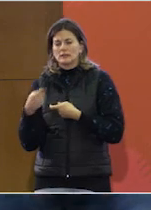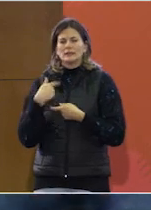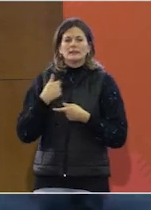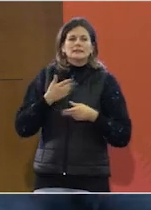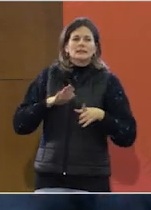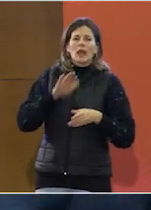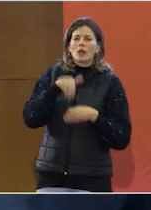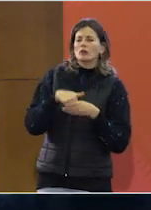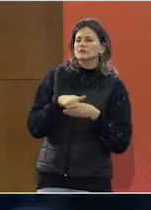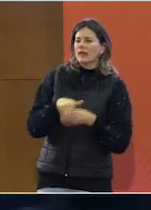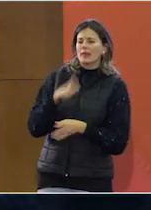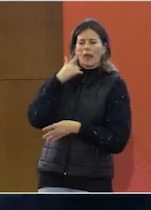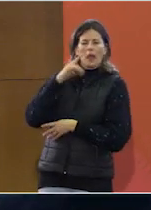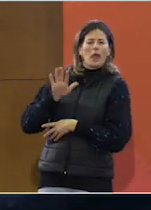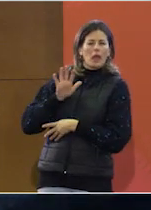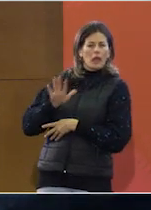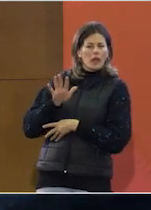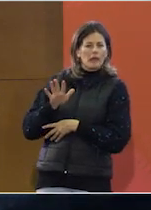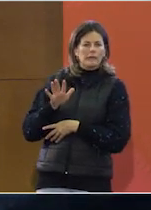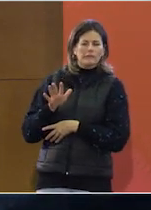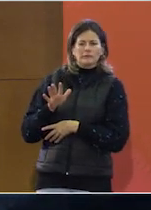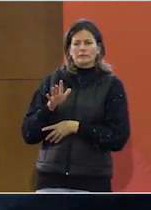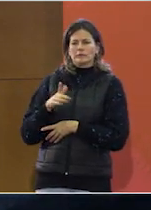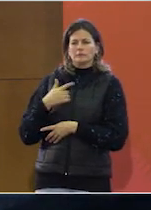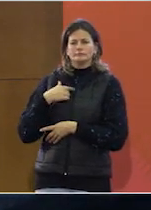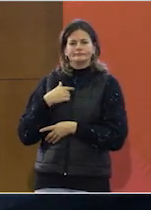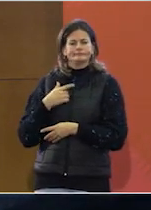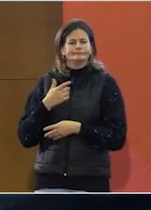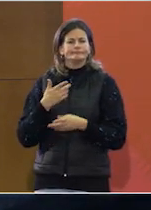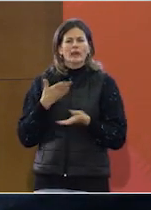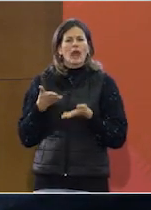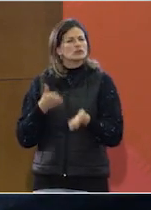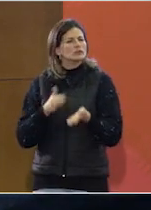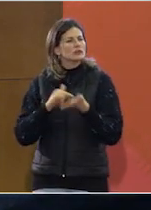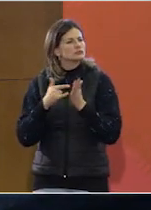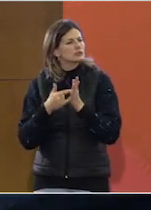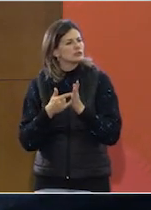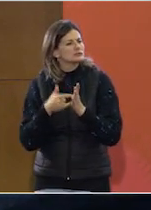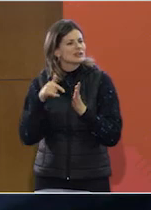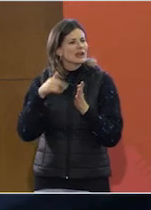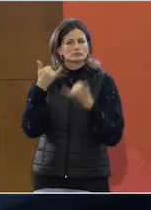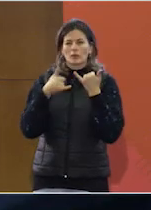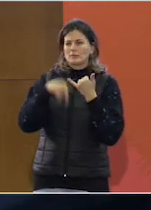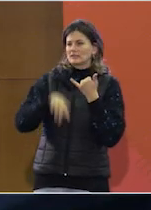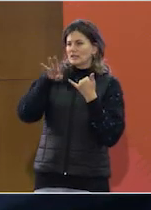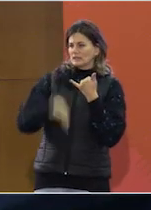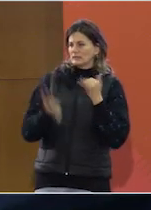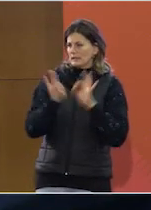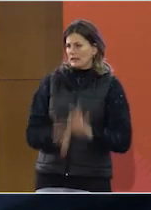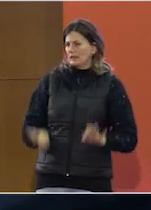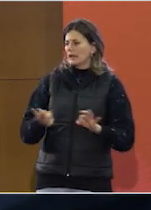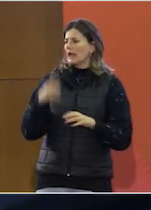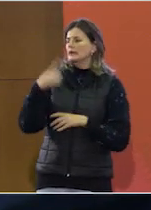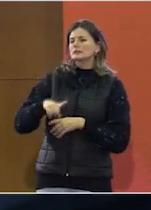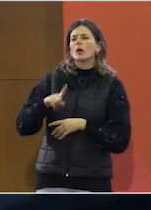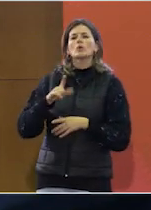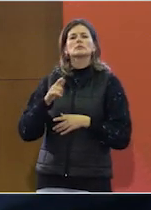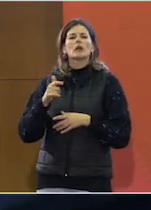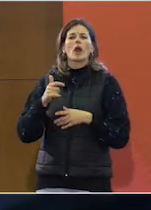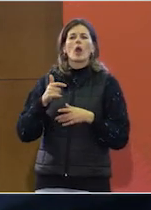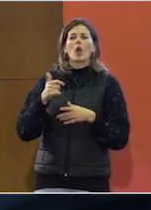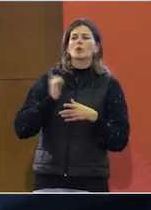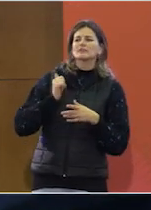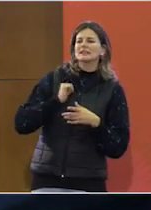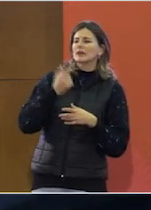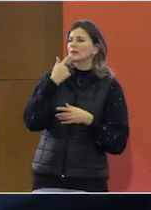sea a la opción que sea, no contribuye a solucionar los problemas en Cataluña. Hay una opción modesta, que no